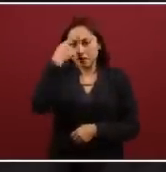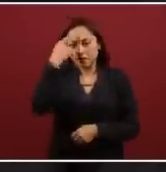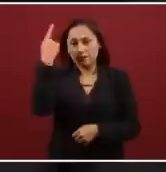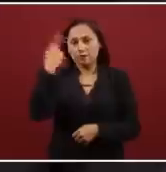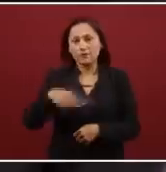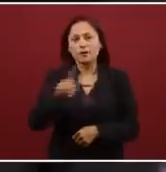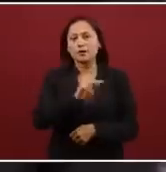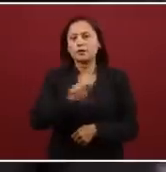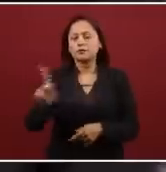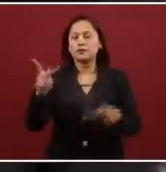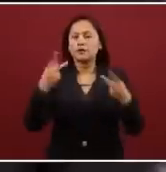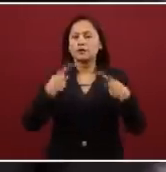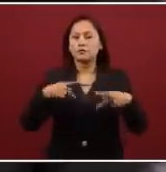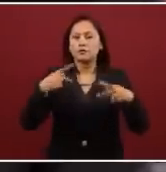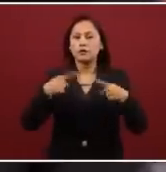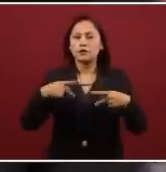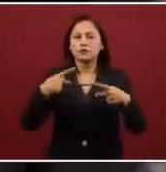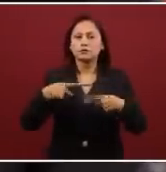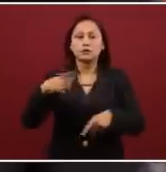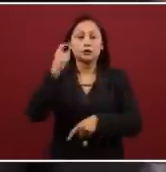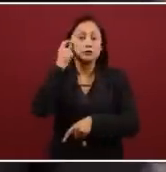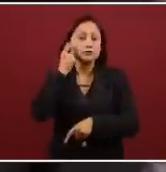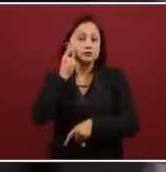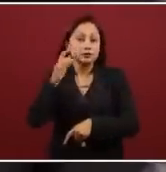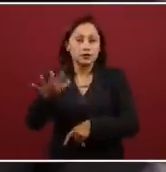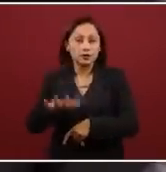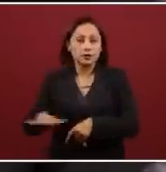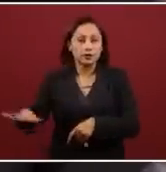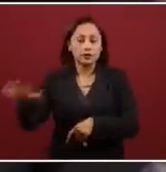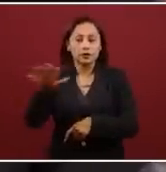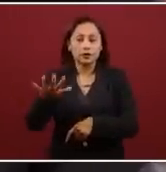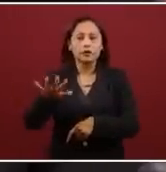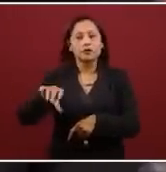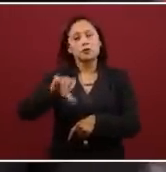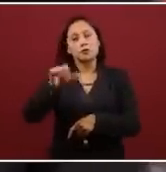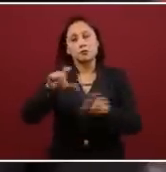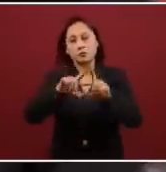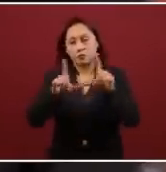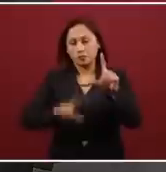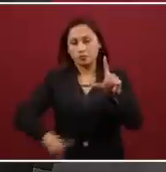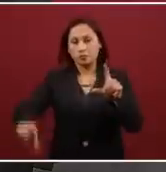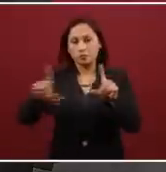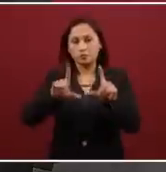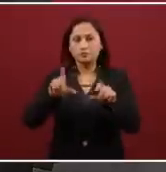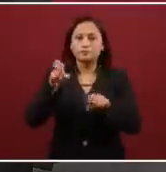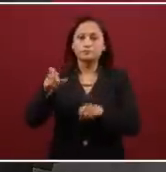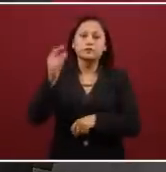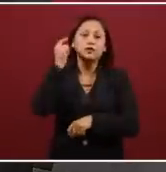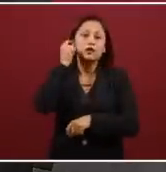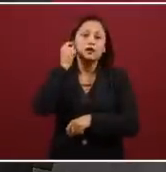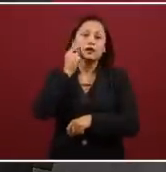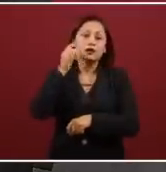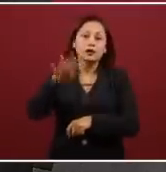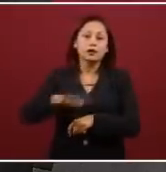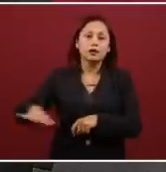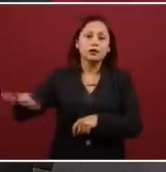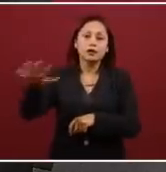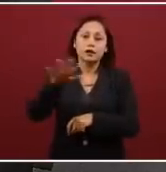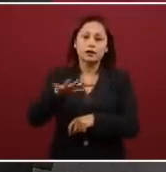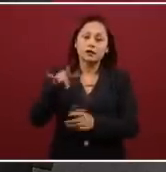guerrerenses y a todo el país. Es un programa especial que se está aplicando en Guerrero de